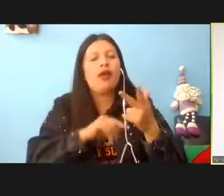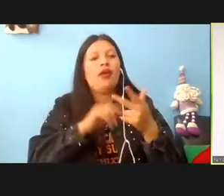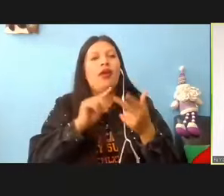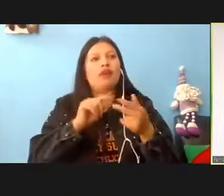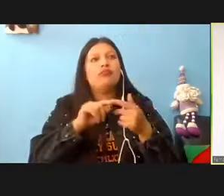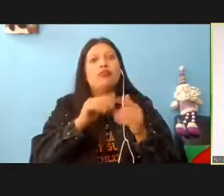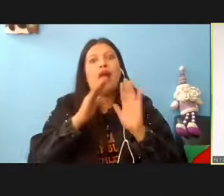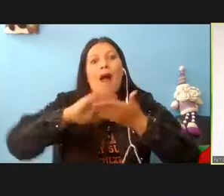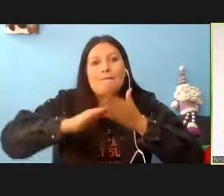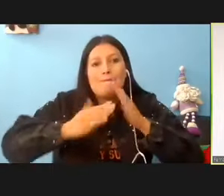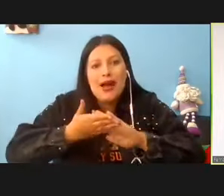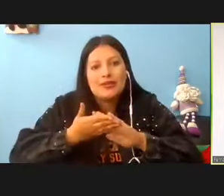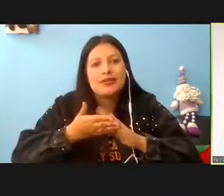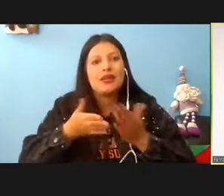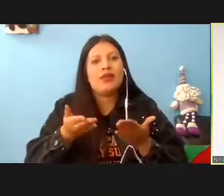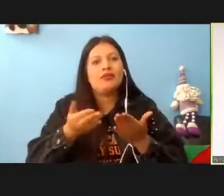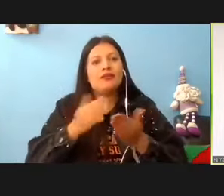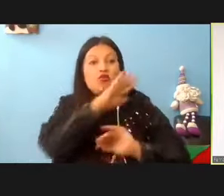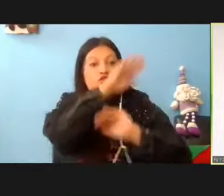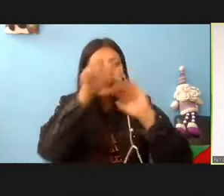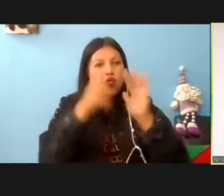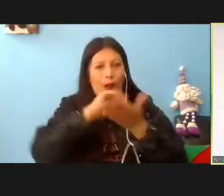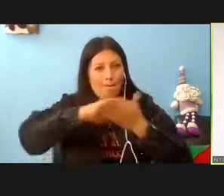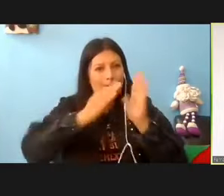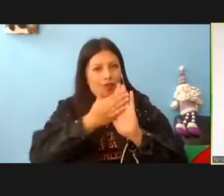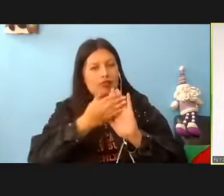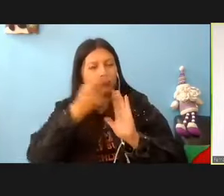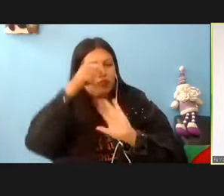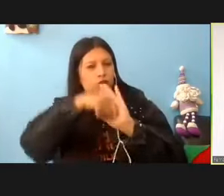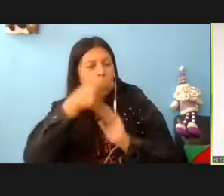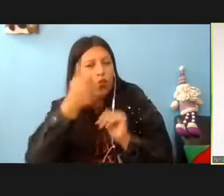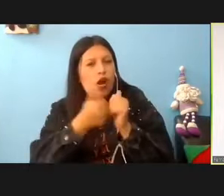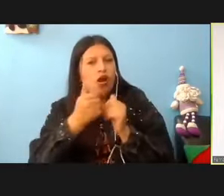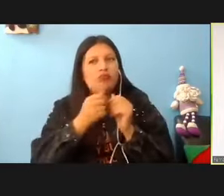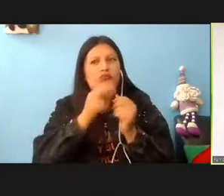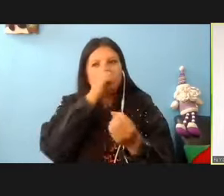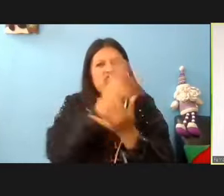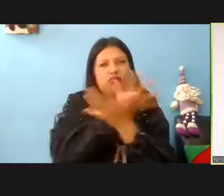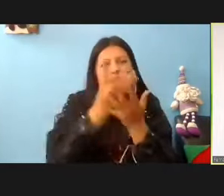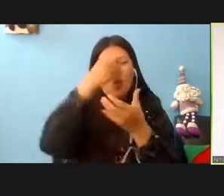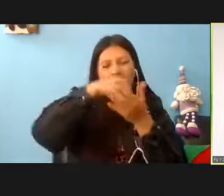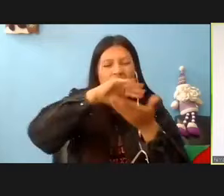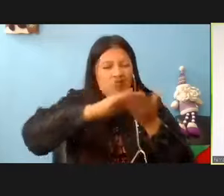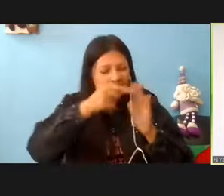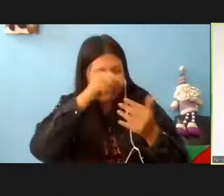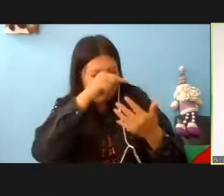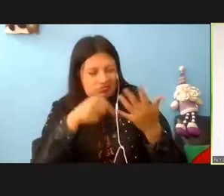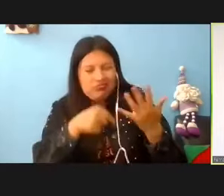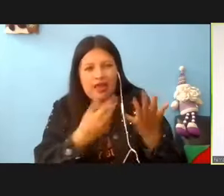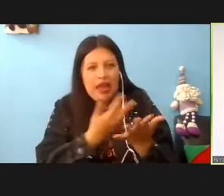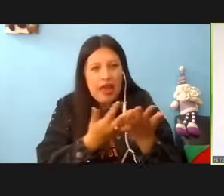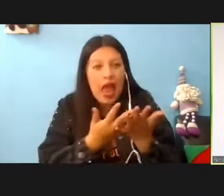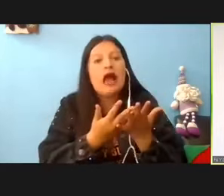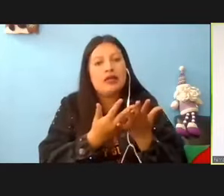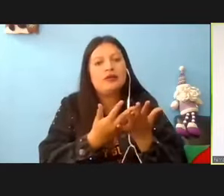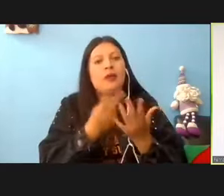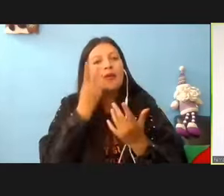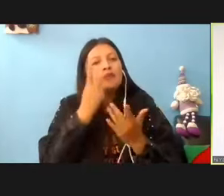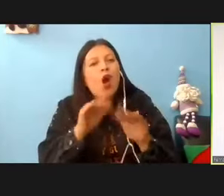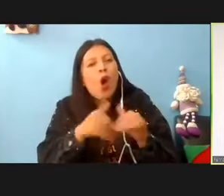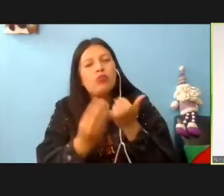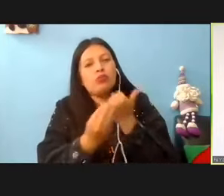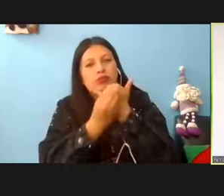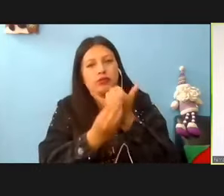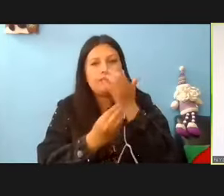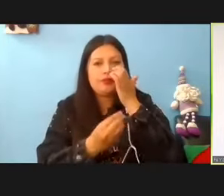paz, más allá de la paz en abstracto o de la pluralidad de la paz en abstracto, ver